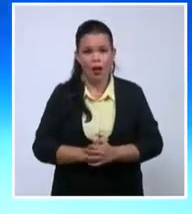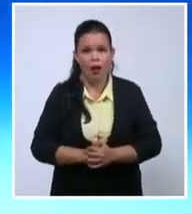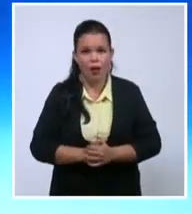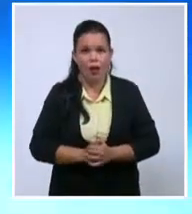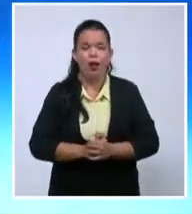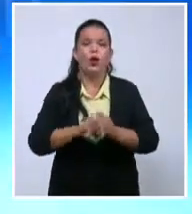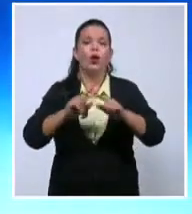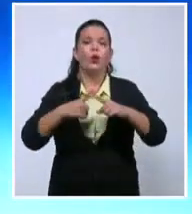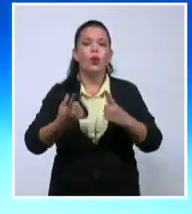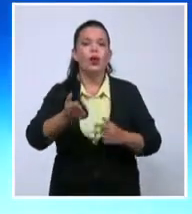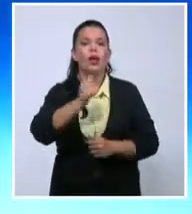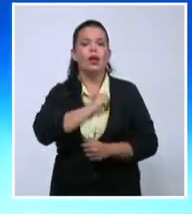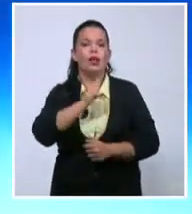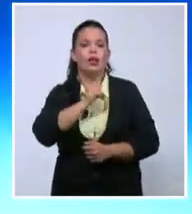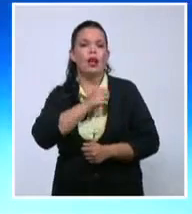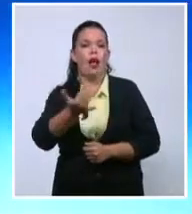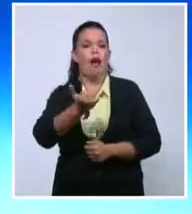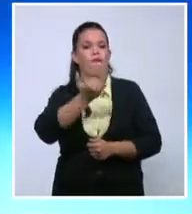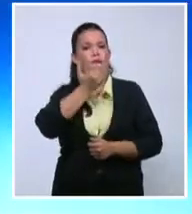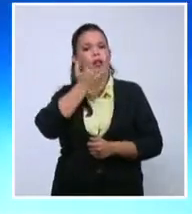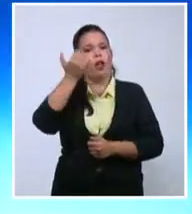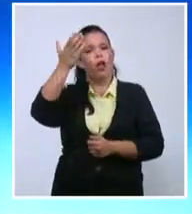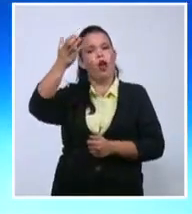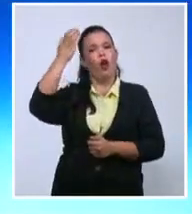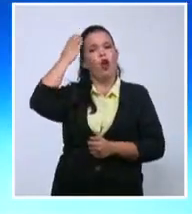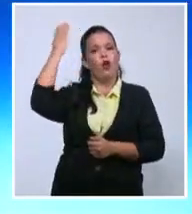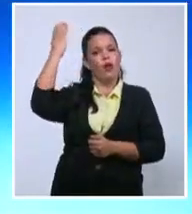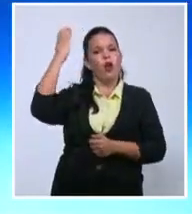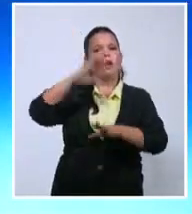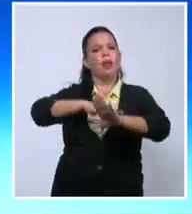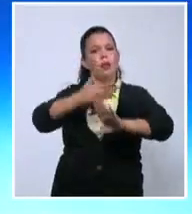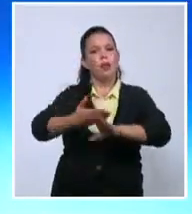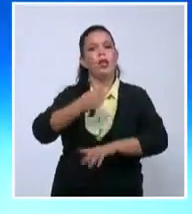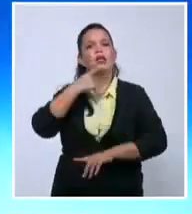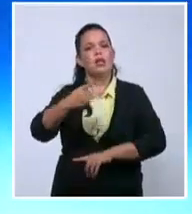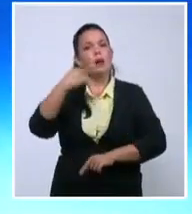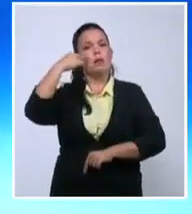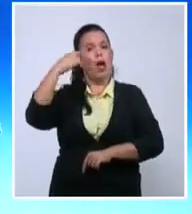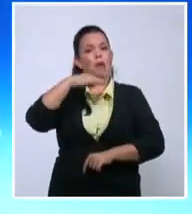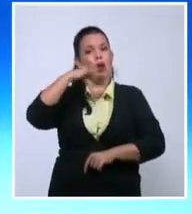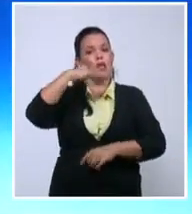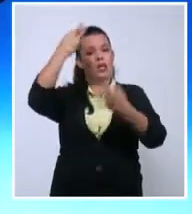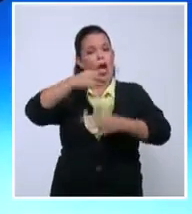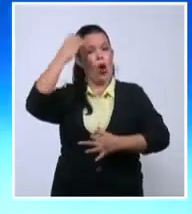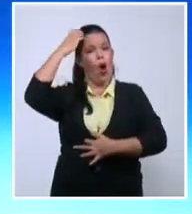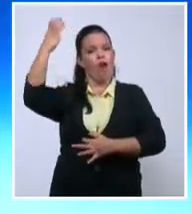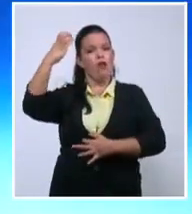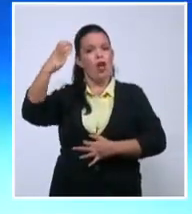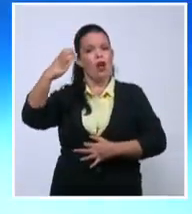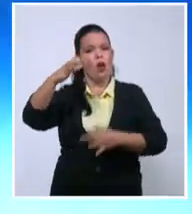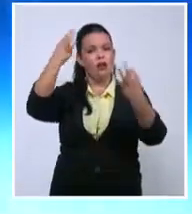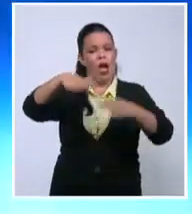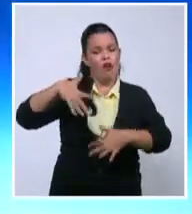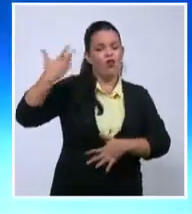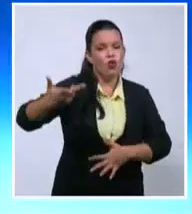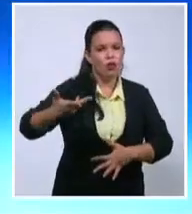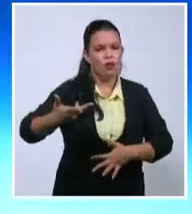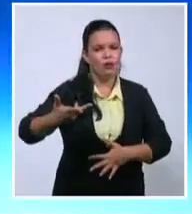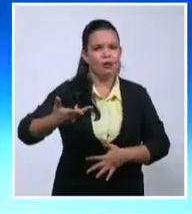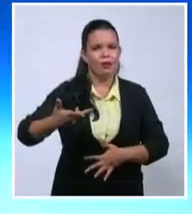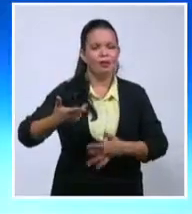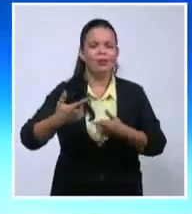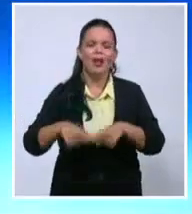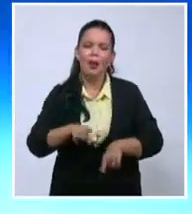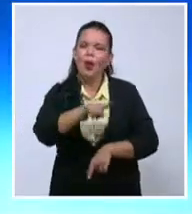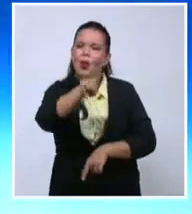orden y hablar después de represión, de uso de la fuerza? Cuando usted descubre quiénes son las personas que organizan o promueven